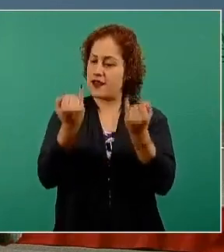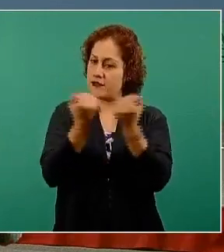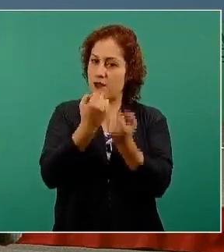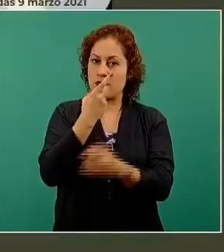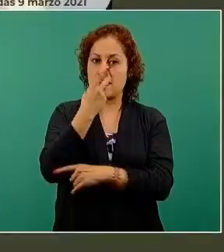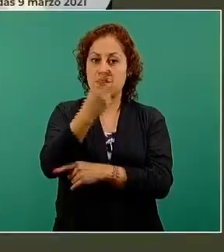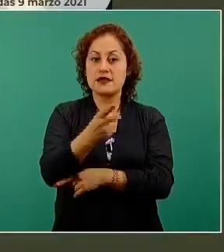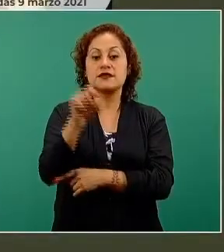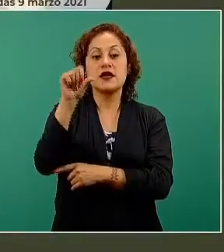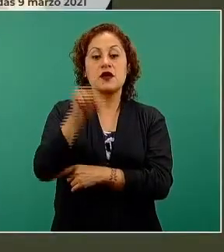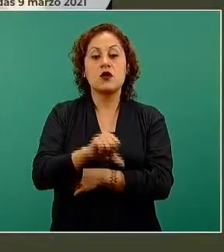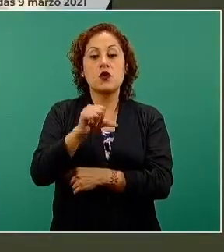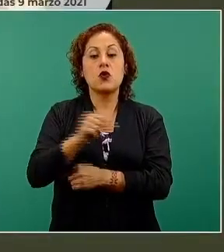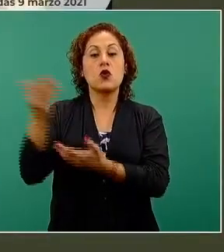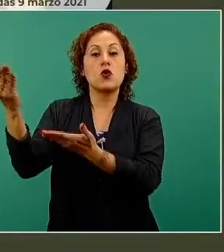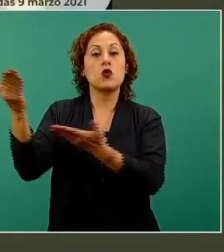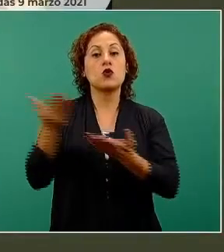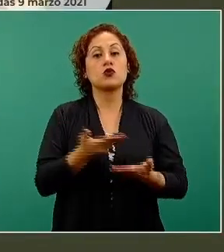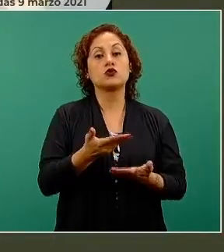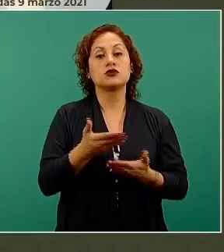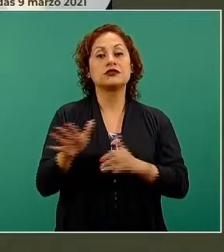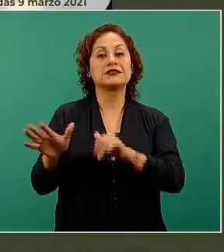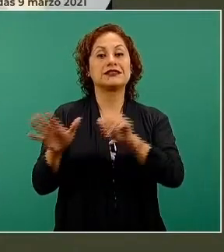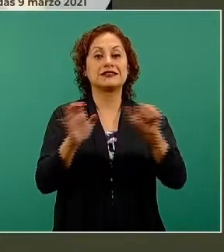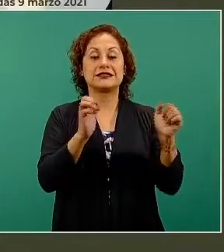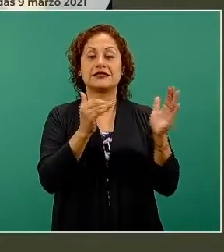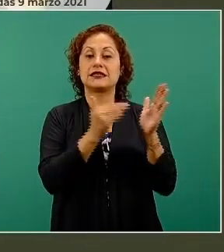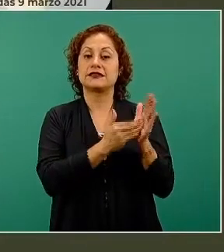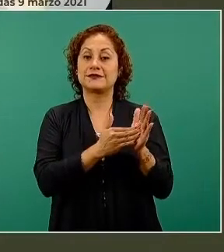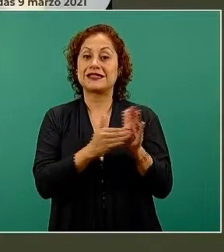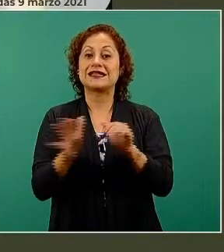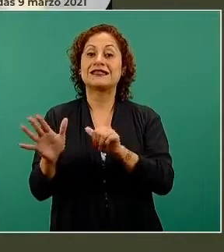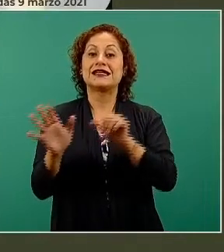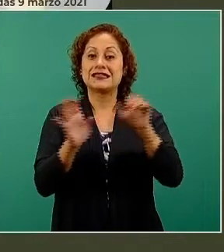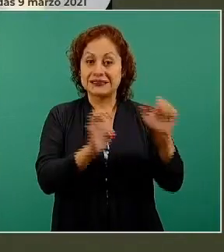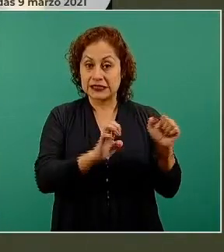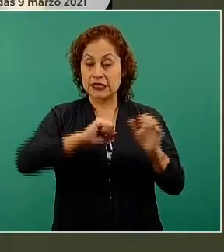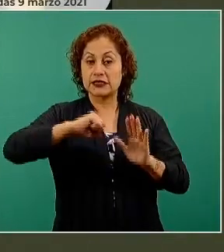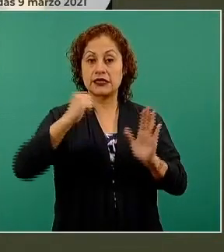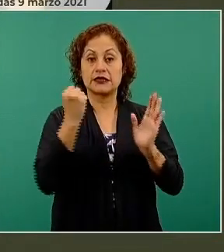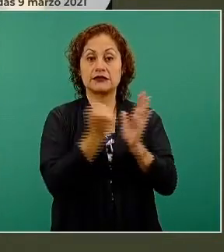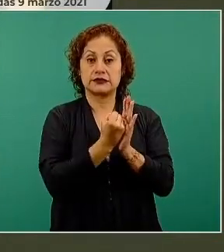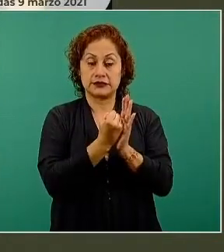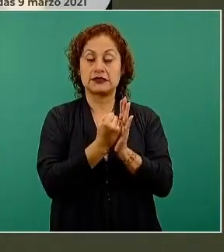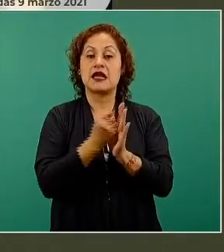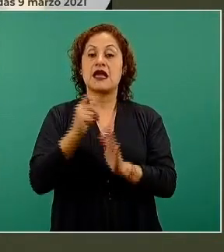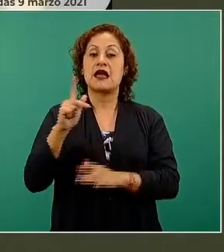llegaron 1.600 dosis de Pfizer-BioNTech.